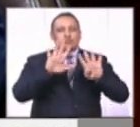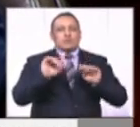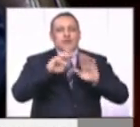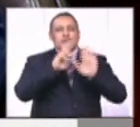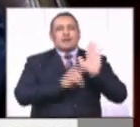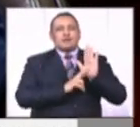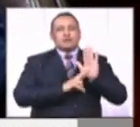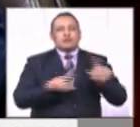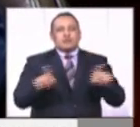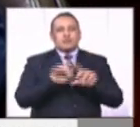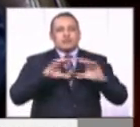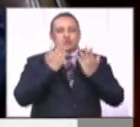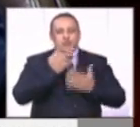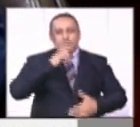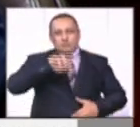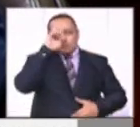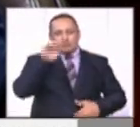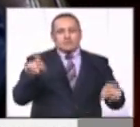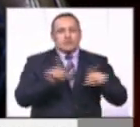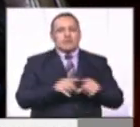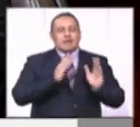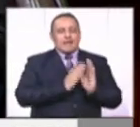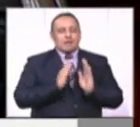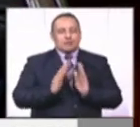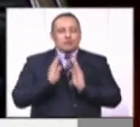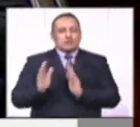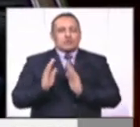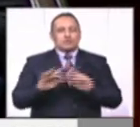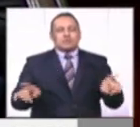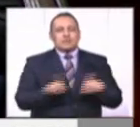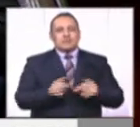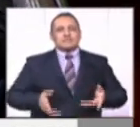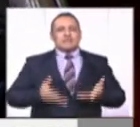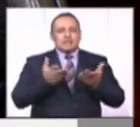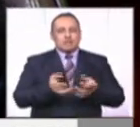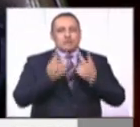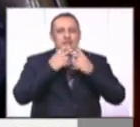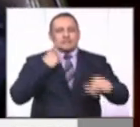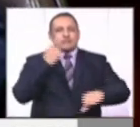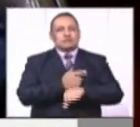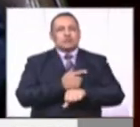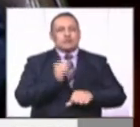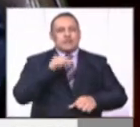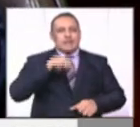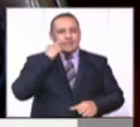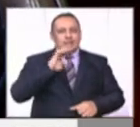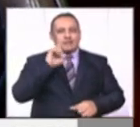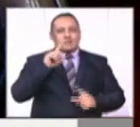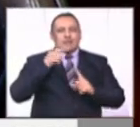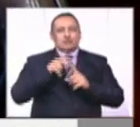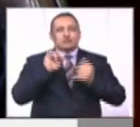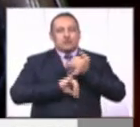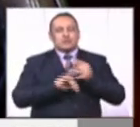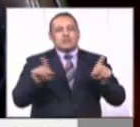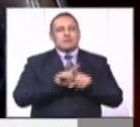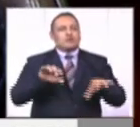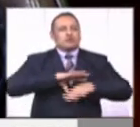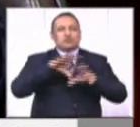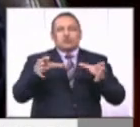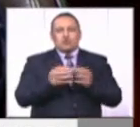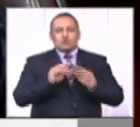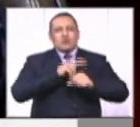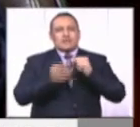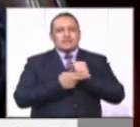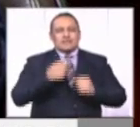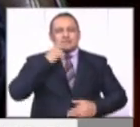reglamento del Congreso el debido proceso y se ha brindado al denunciado Aníbal Torres Vázquez todas las garantías